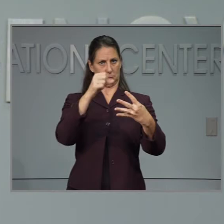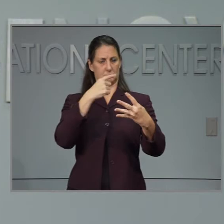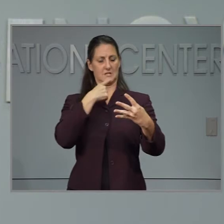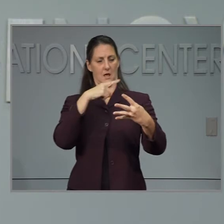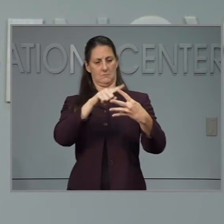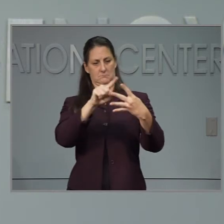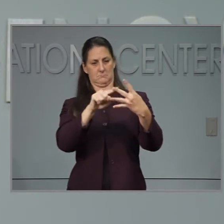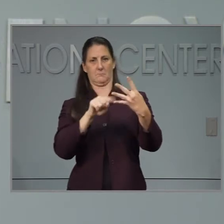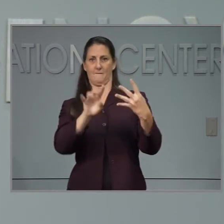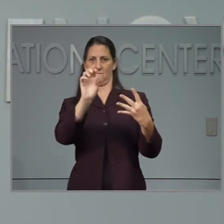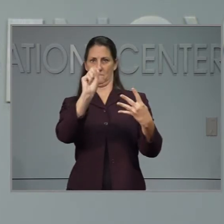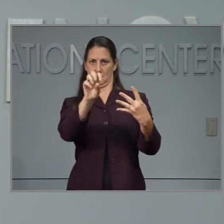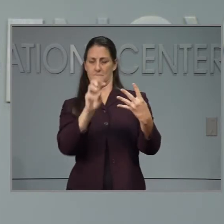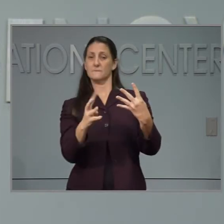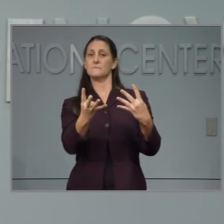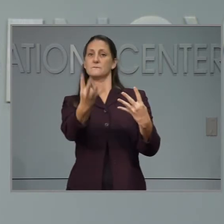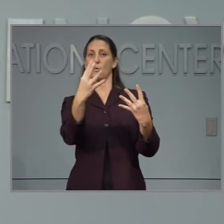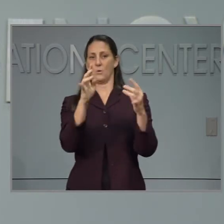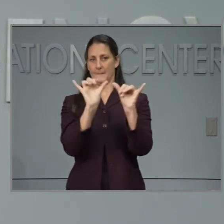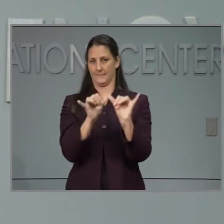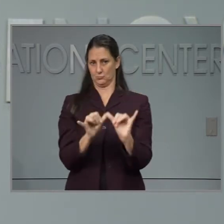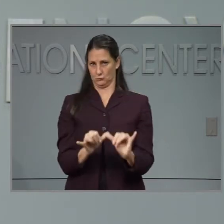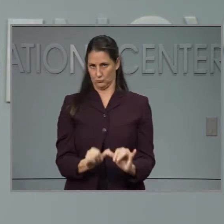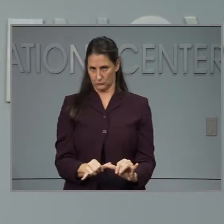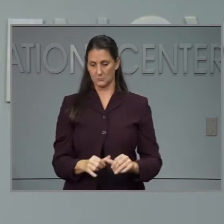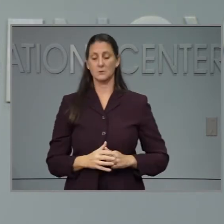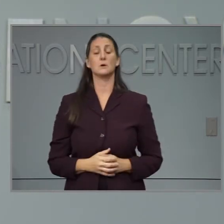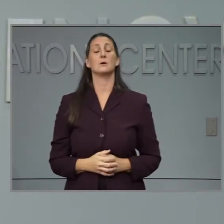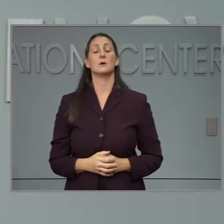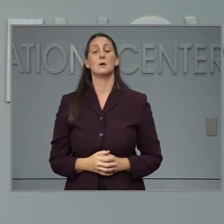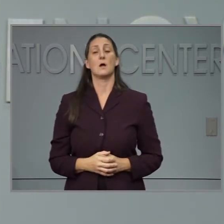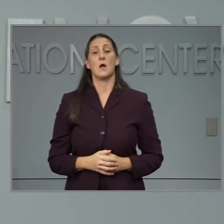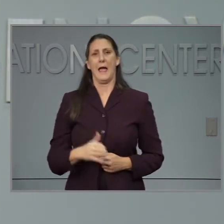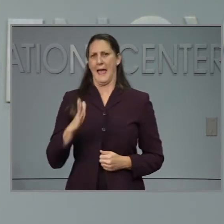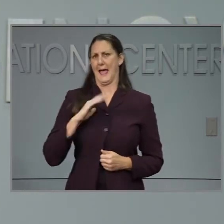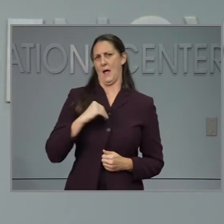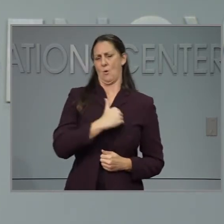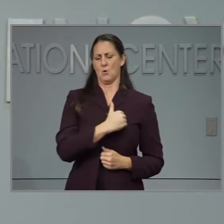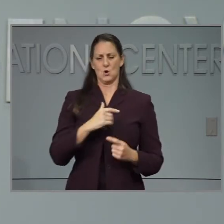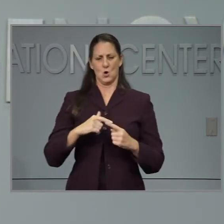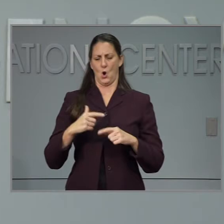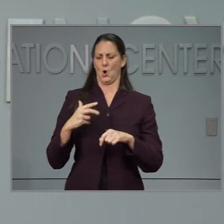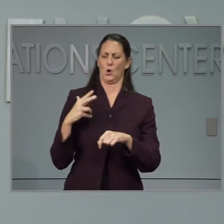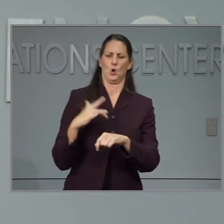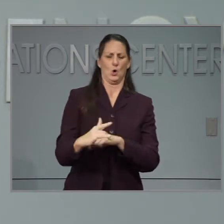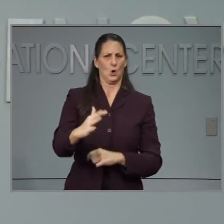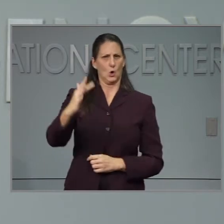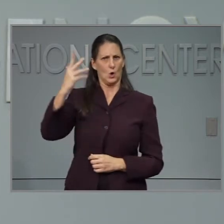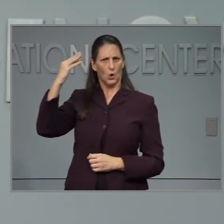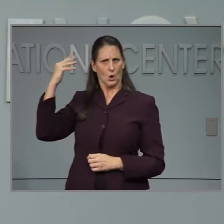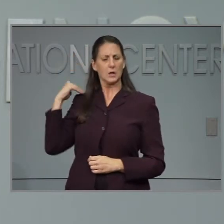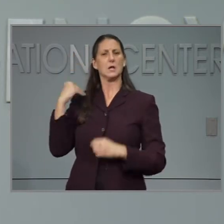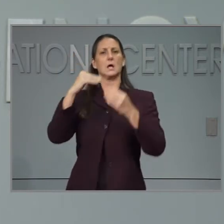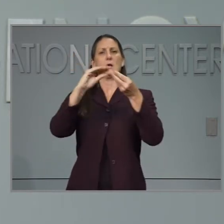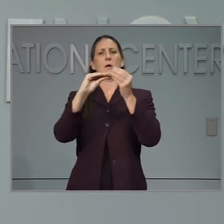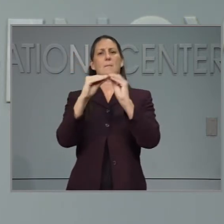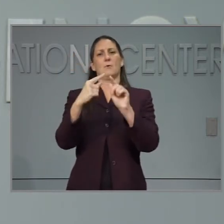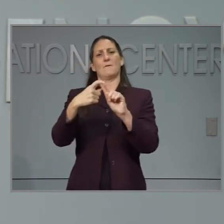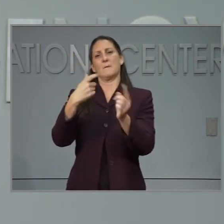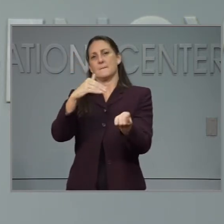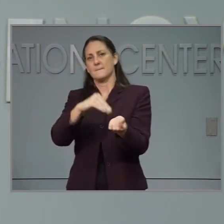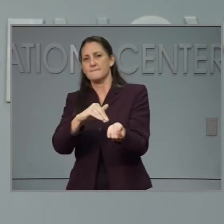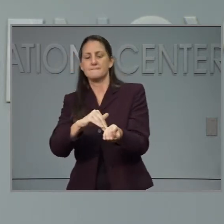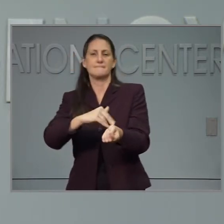vemos signos positivos en estos, especialmente en los datos de vigilancia temprana. Y como hemos visto,